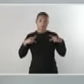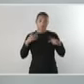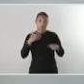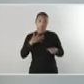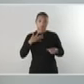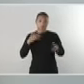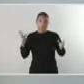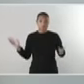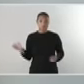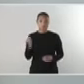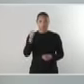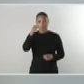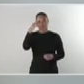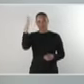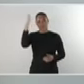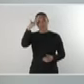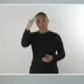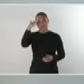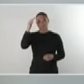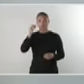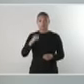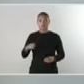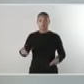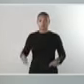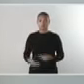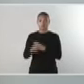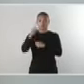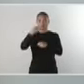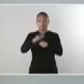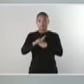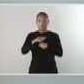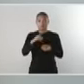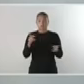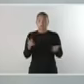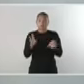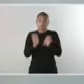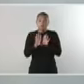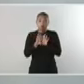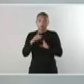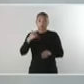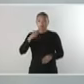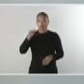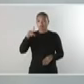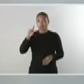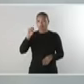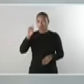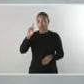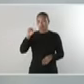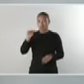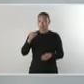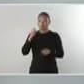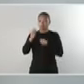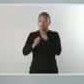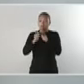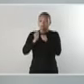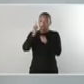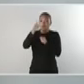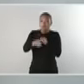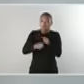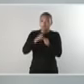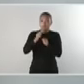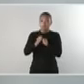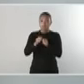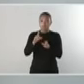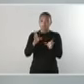para convertirse en líder nacional en producción agrícola Ganadera y pesquera destinaremos recursos suficientes del